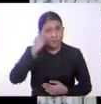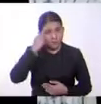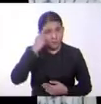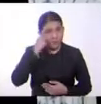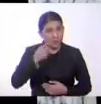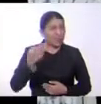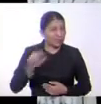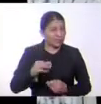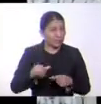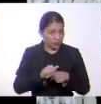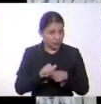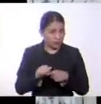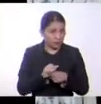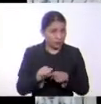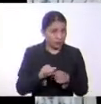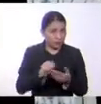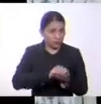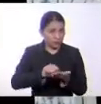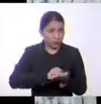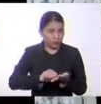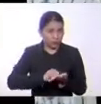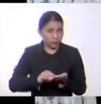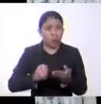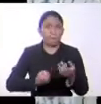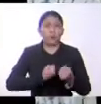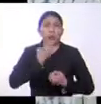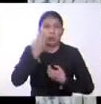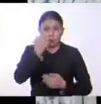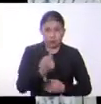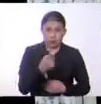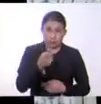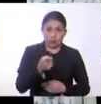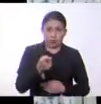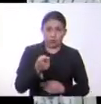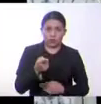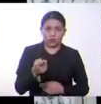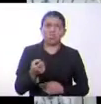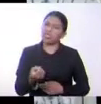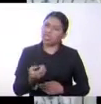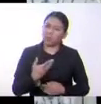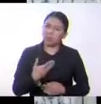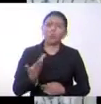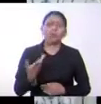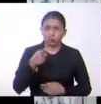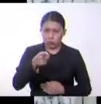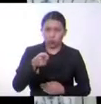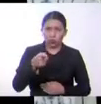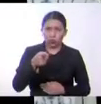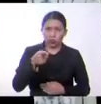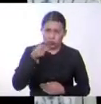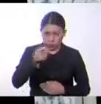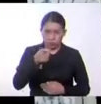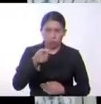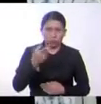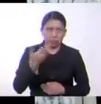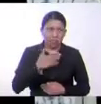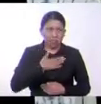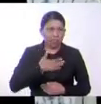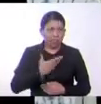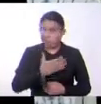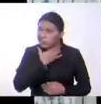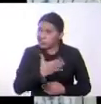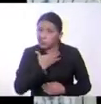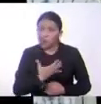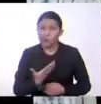un ejercicio de los escritores, de los poetas en este caso. Quisiéramos saber si usted ha tenido como algunas